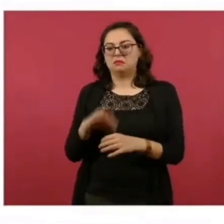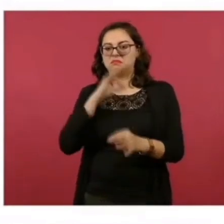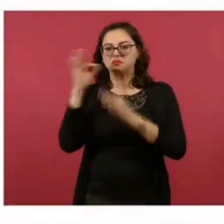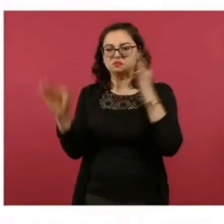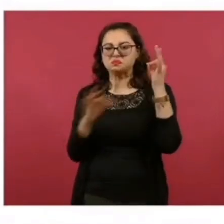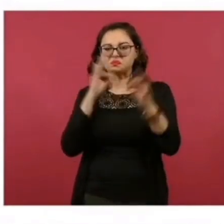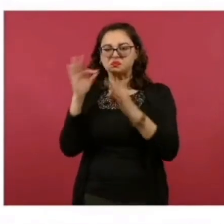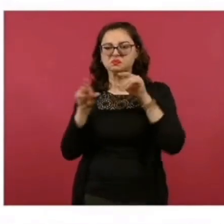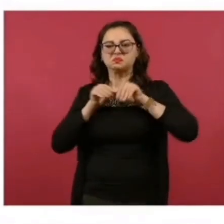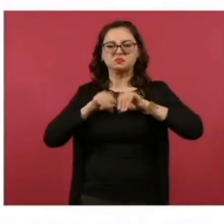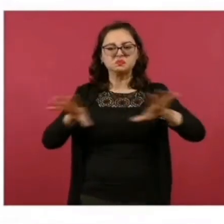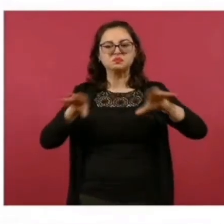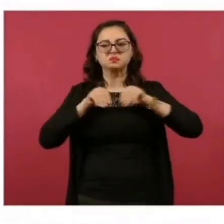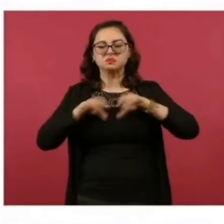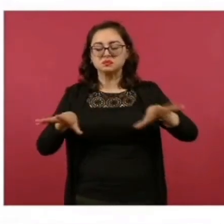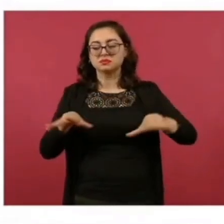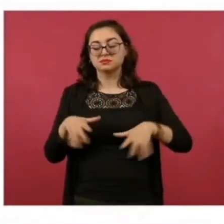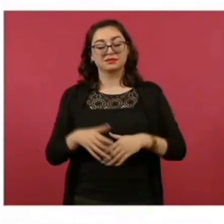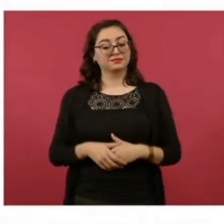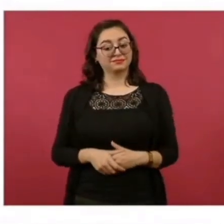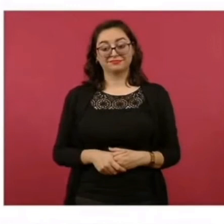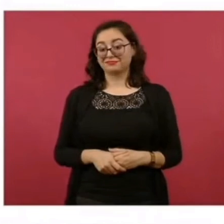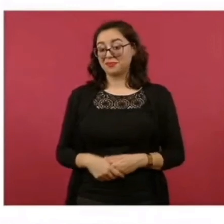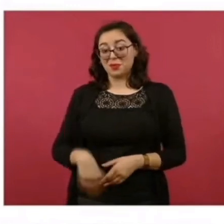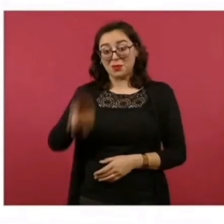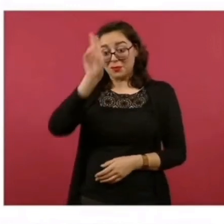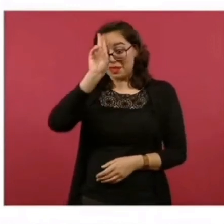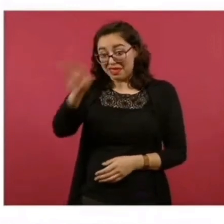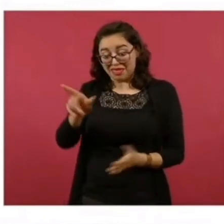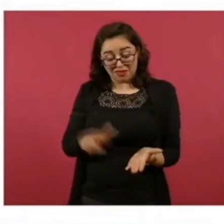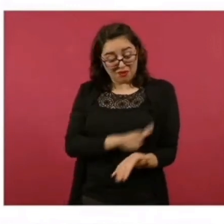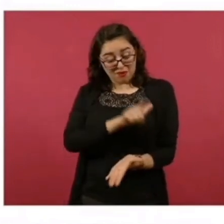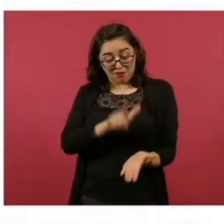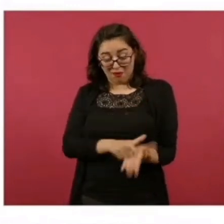Pero como un día antes,